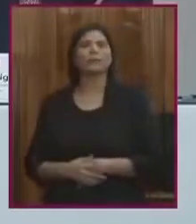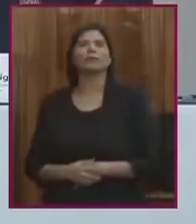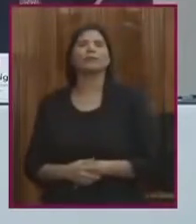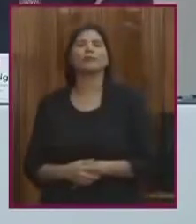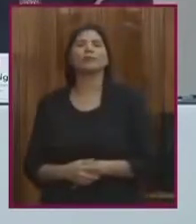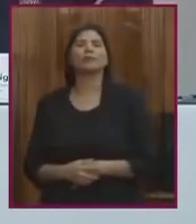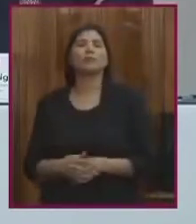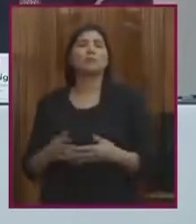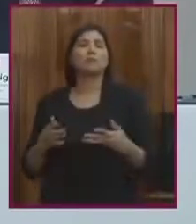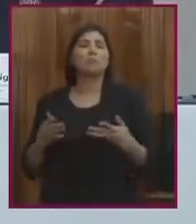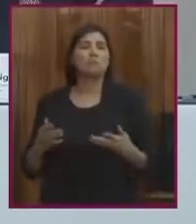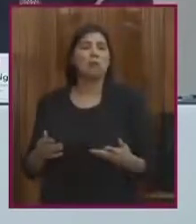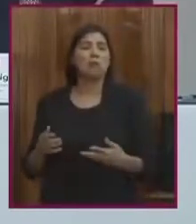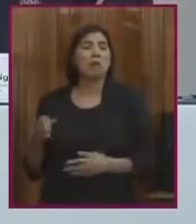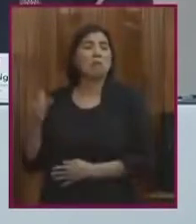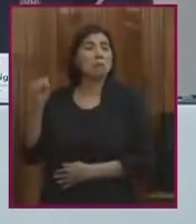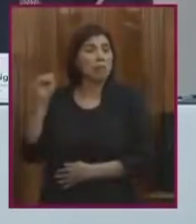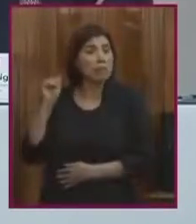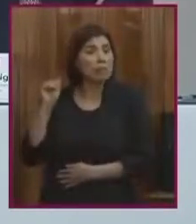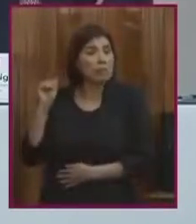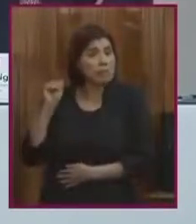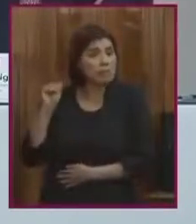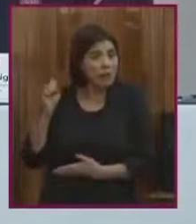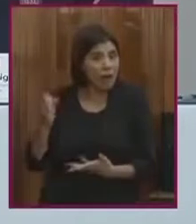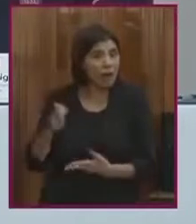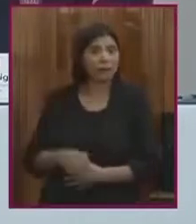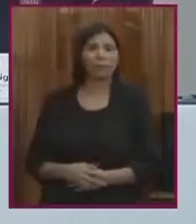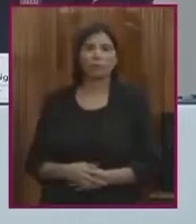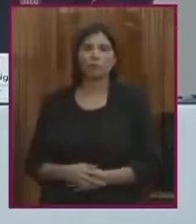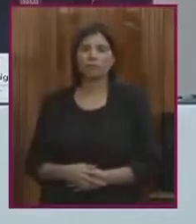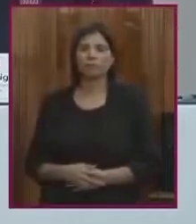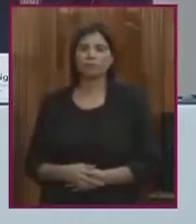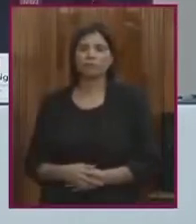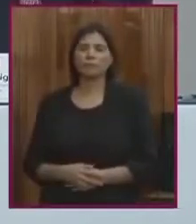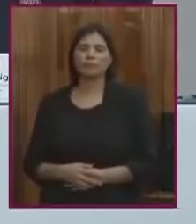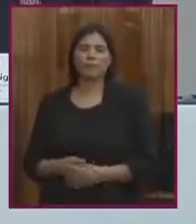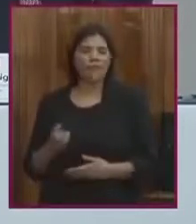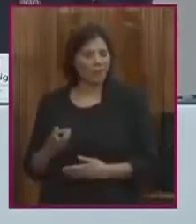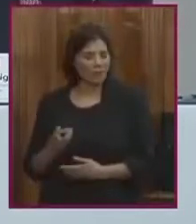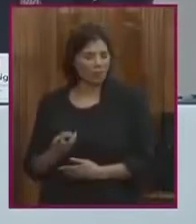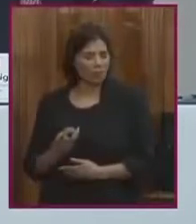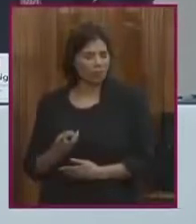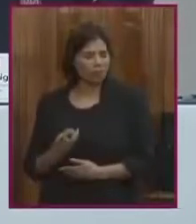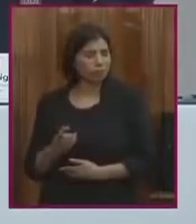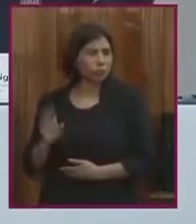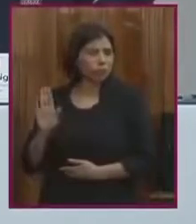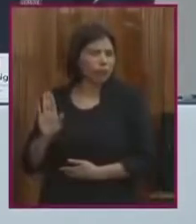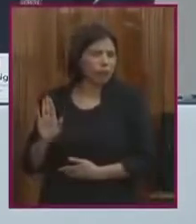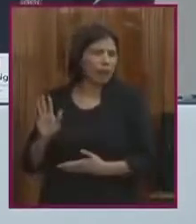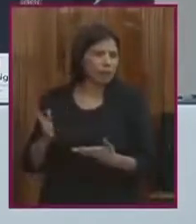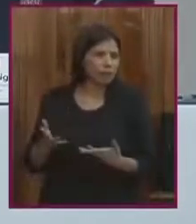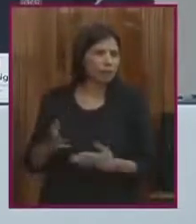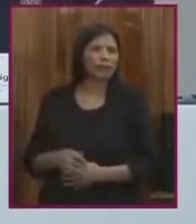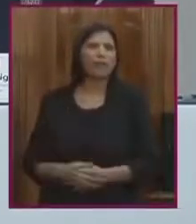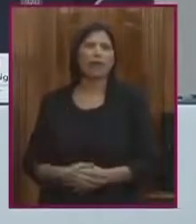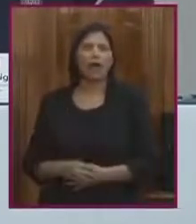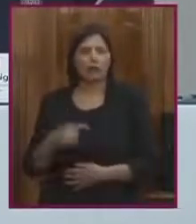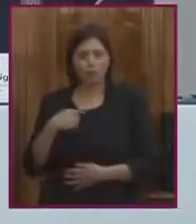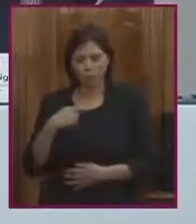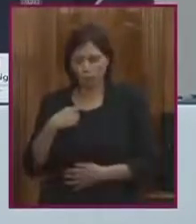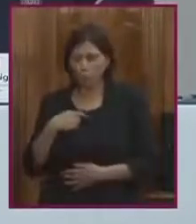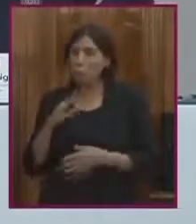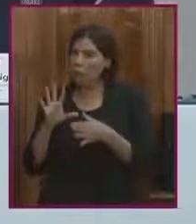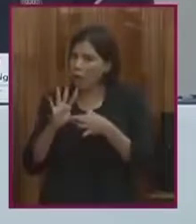los sindicatos, pero todo esto parecía algo que era un guiño, y lo digo